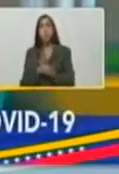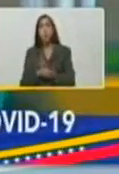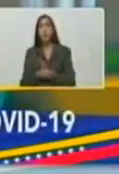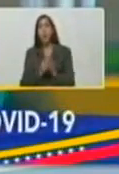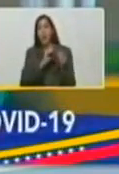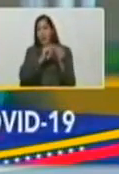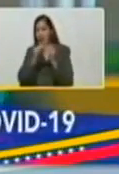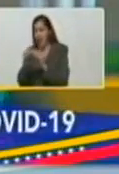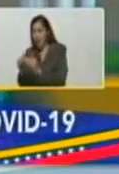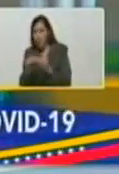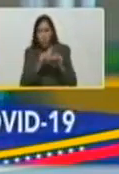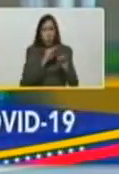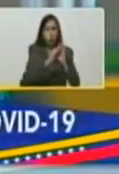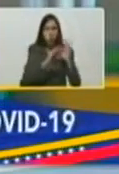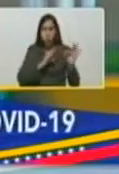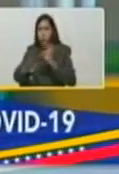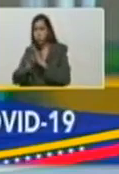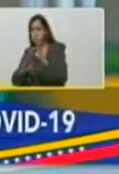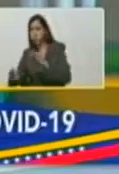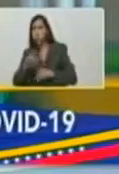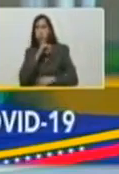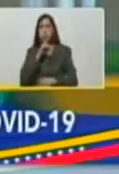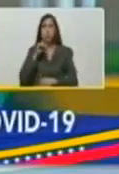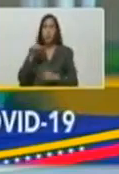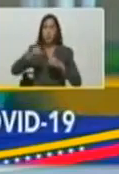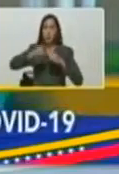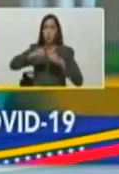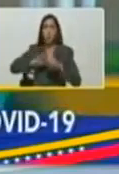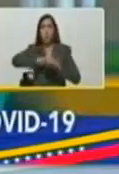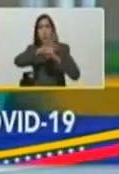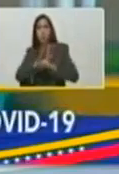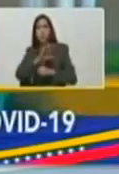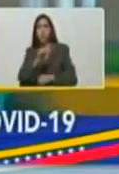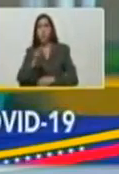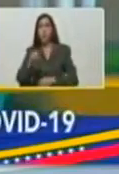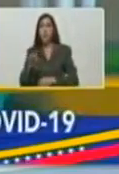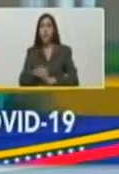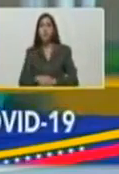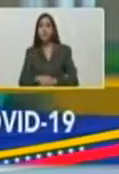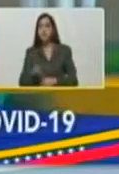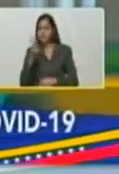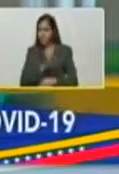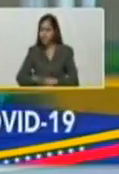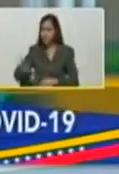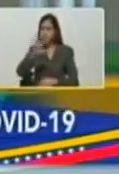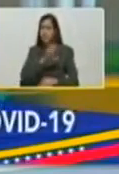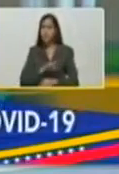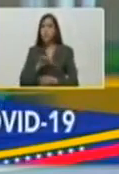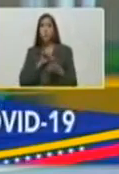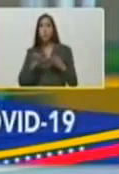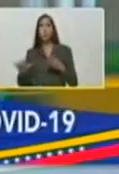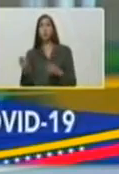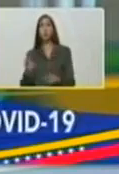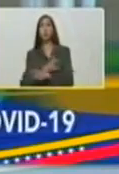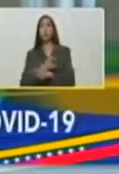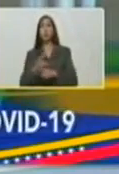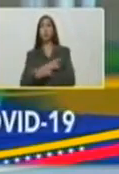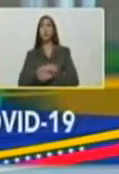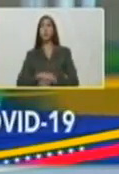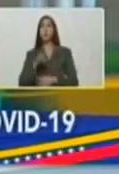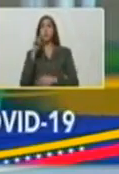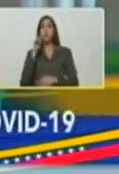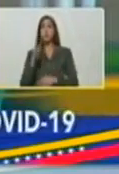comunitaria de la variante Gamma en todo el territorio nacional. A partir de la tercera semana de agosto, observamos un